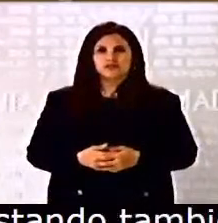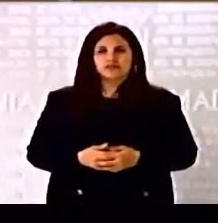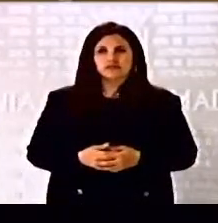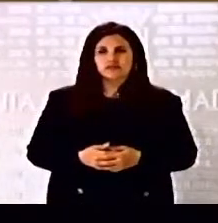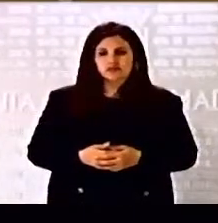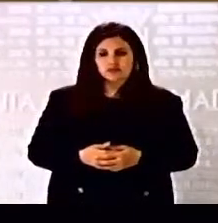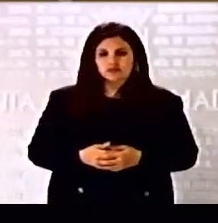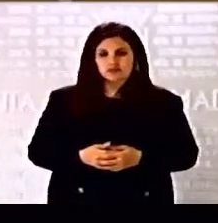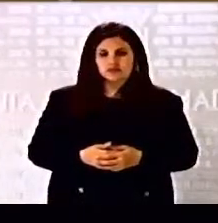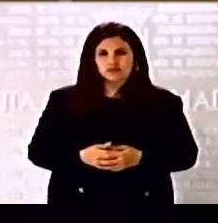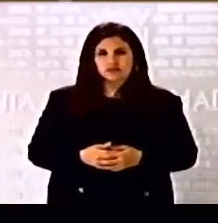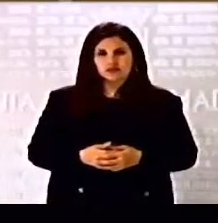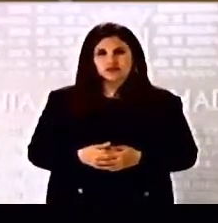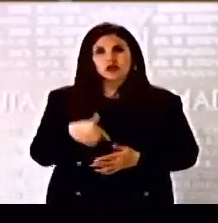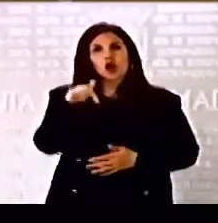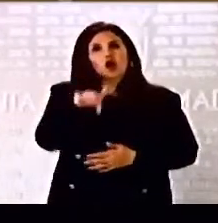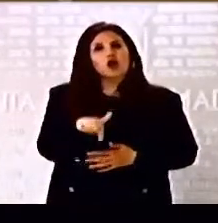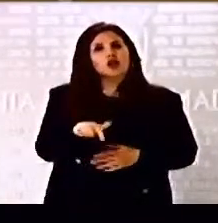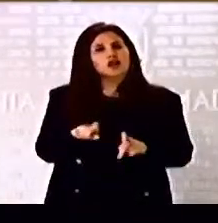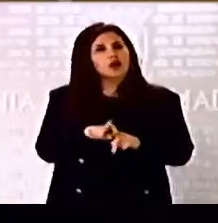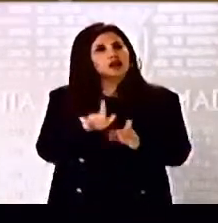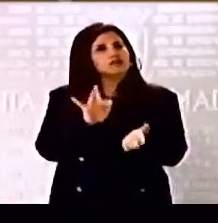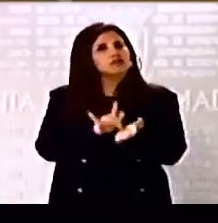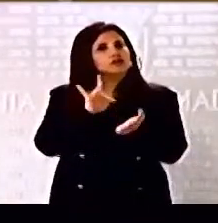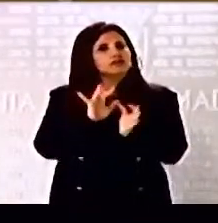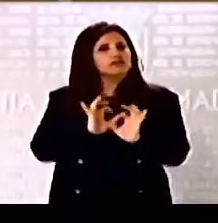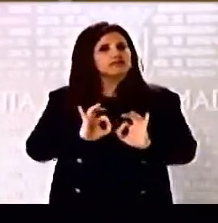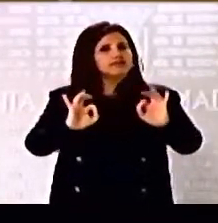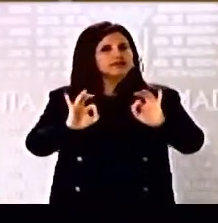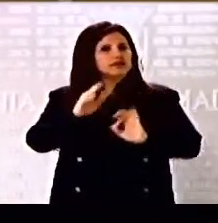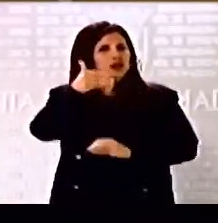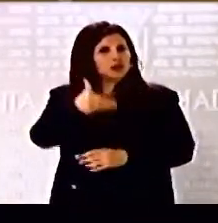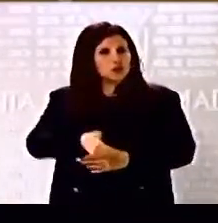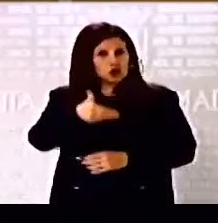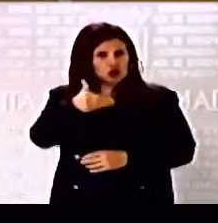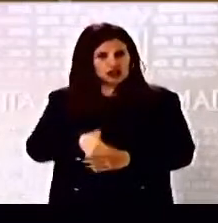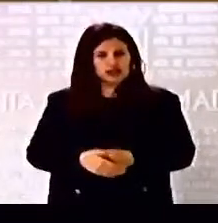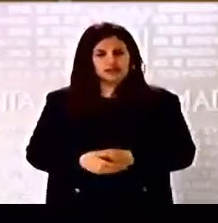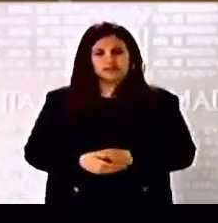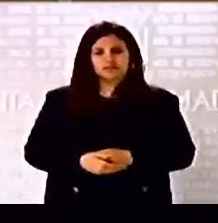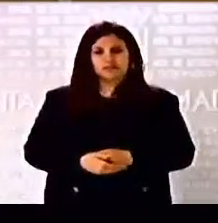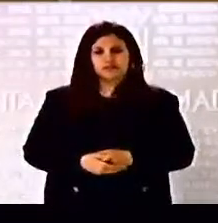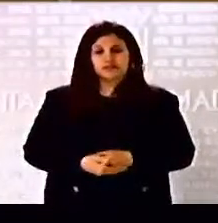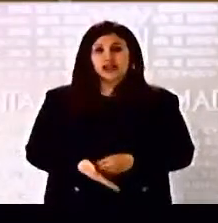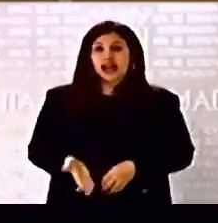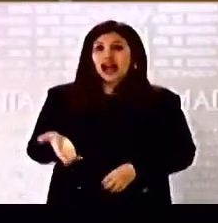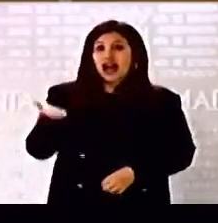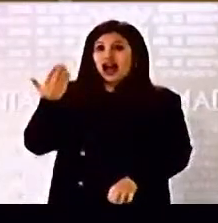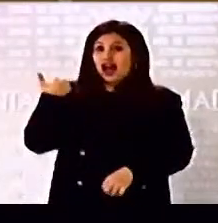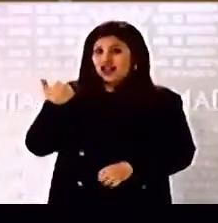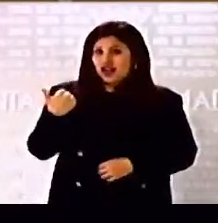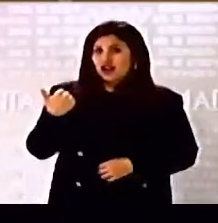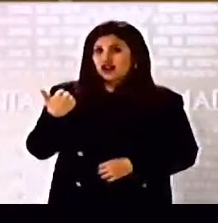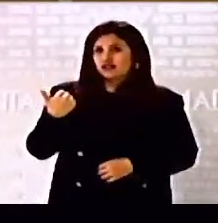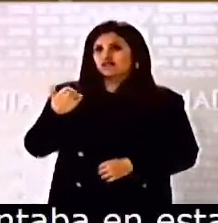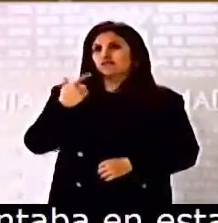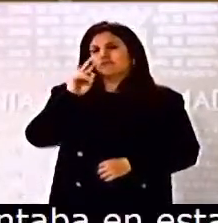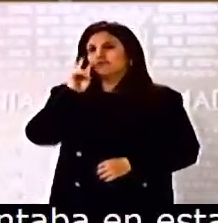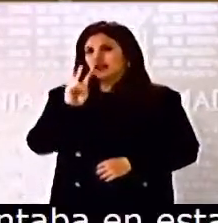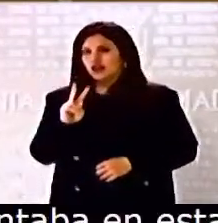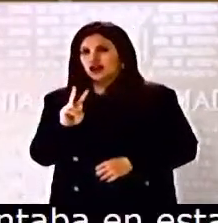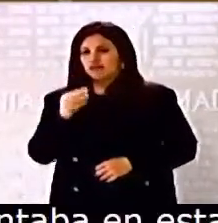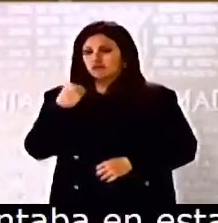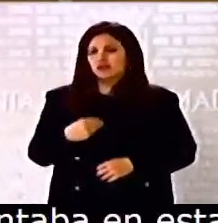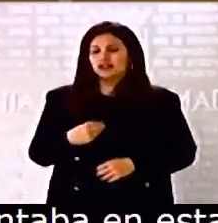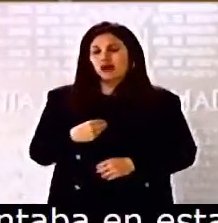hecho de relativa importancia. Ayer ya apuntaba en esta dirección las cifras de